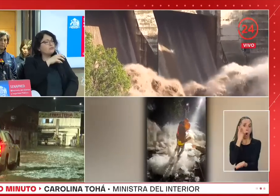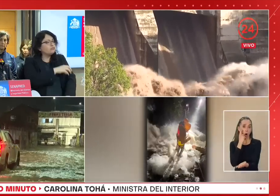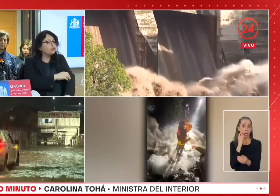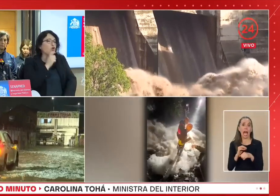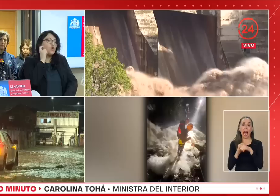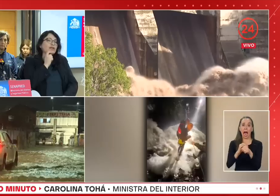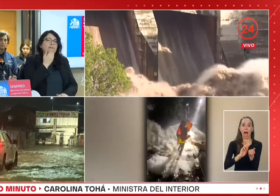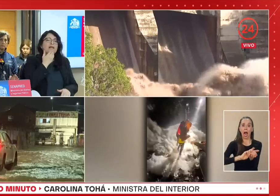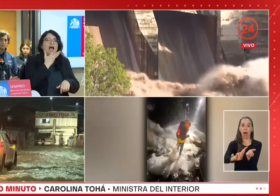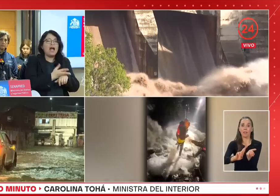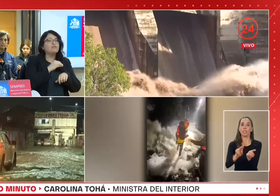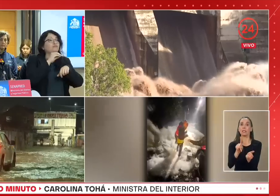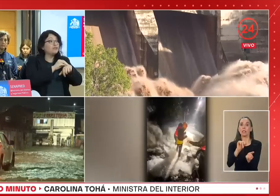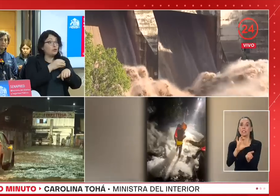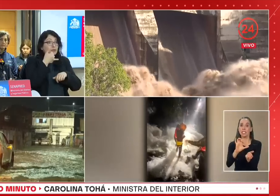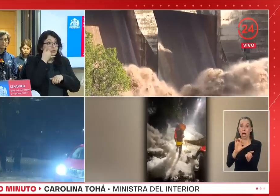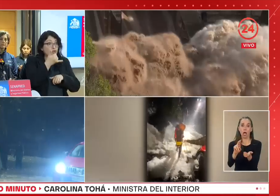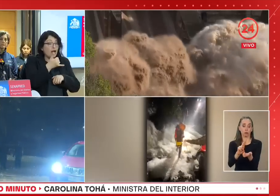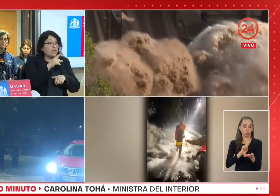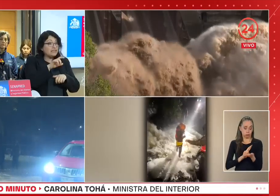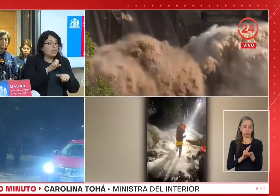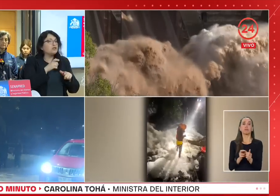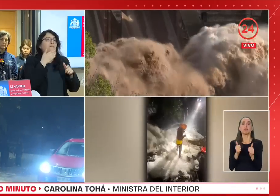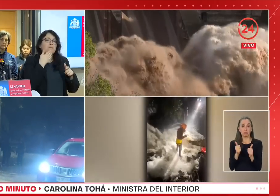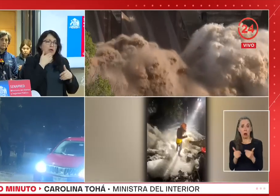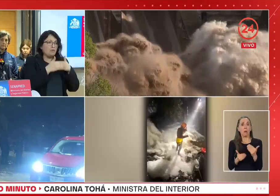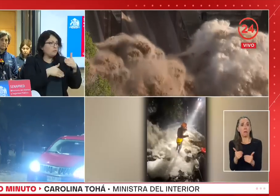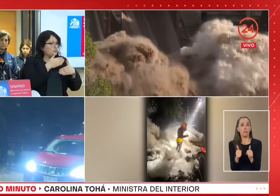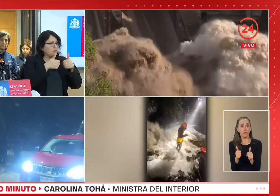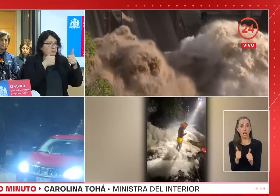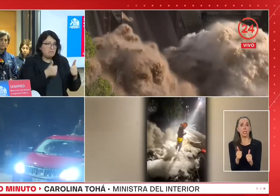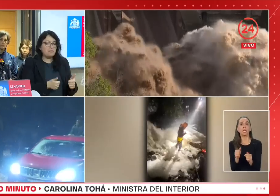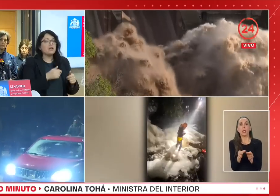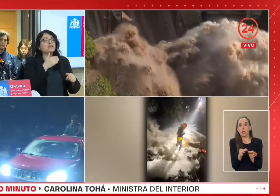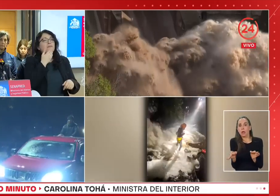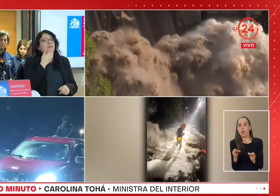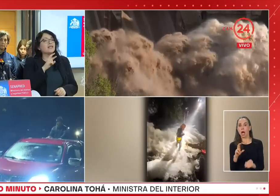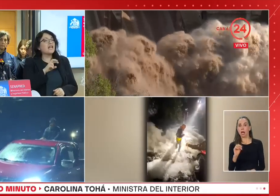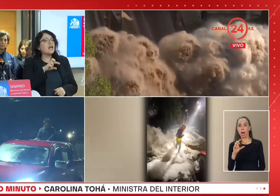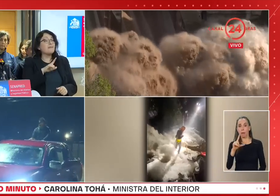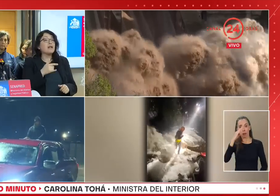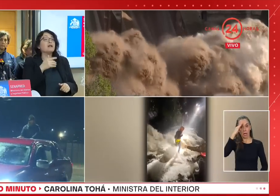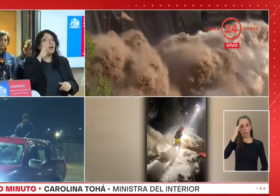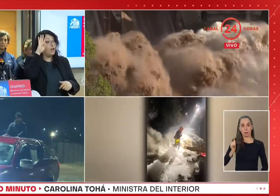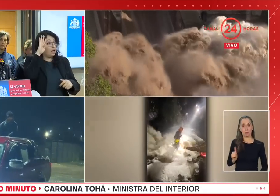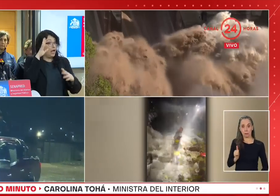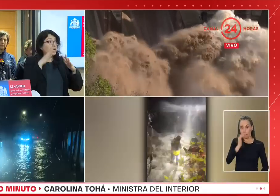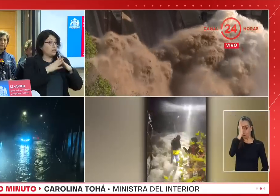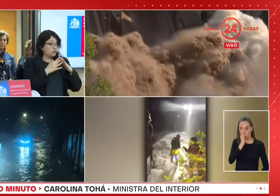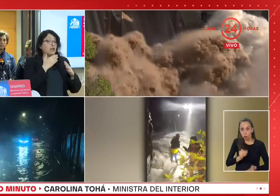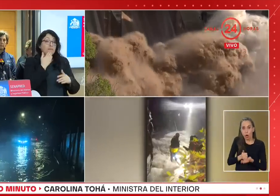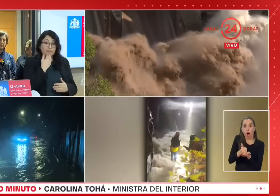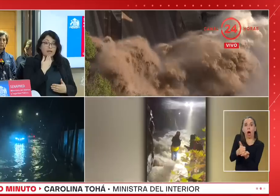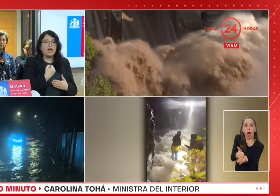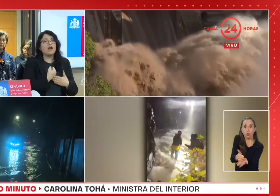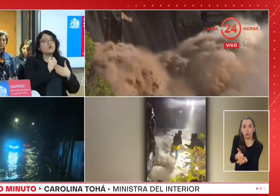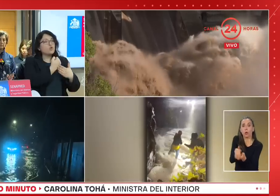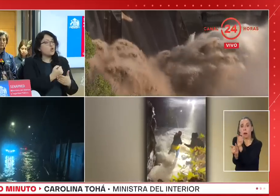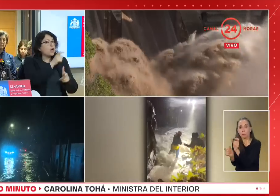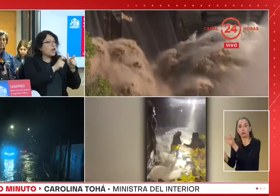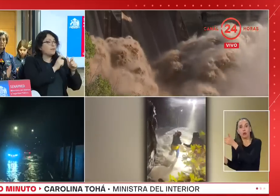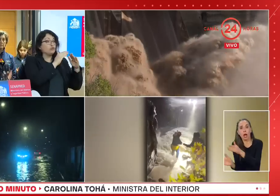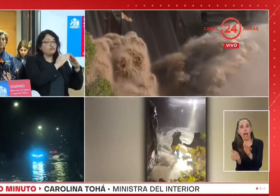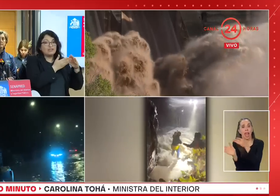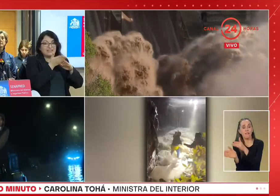también funcionaron relativamente bien en rapel el ejército ha estado ayudándola en las